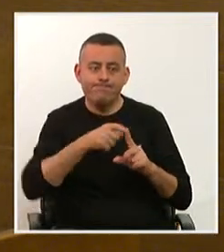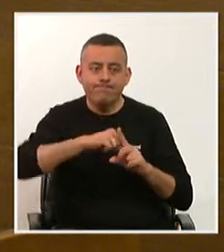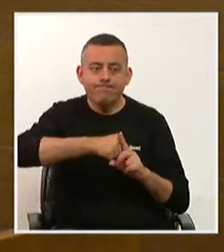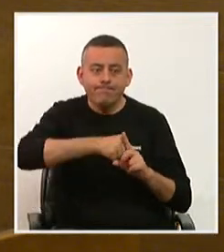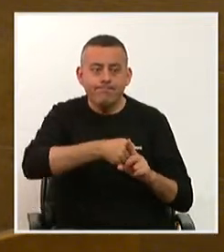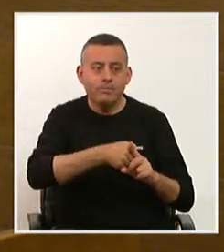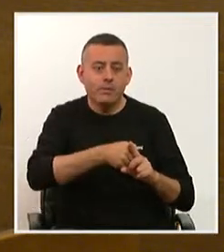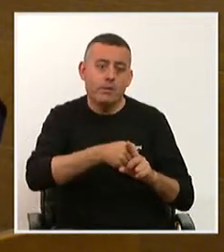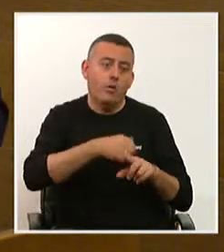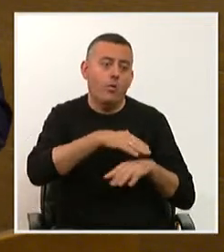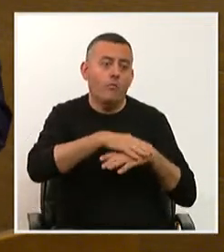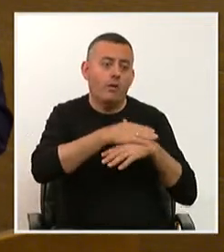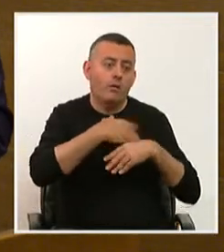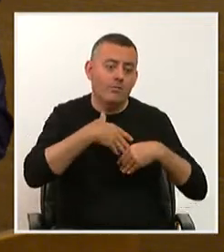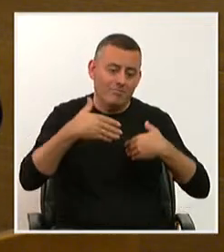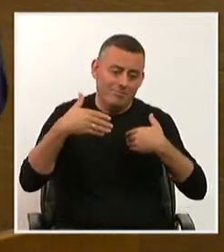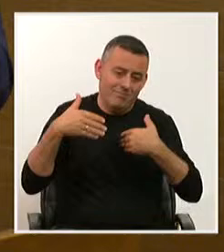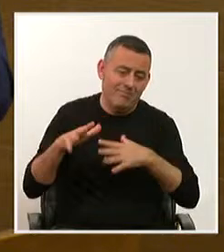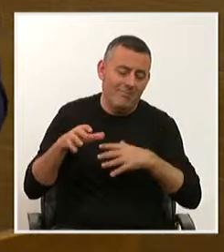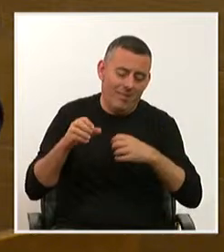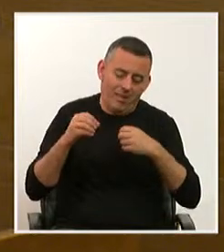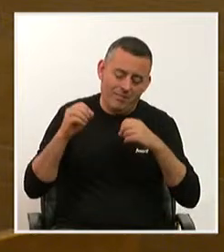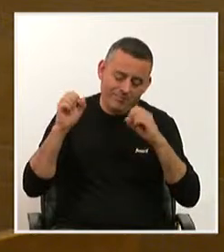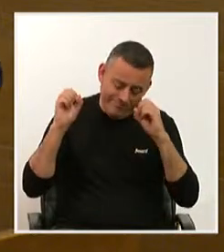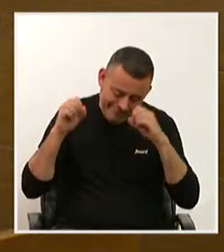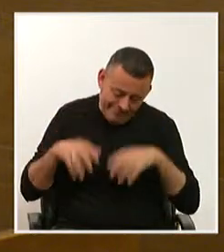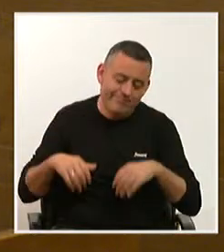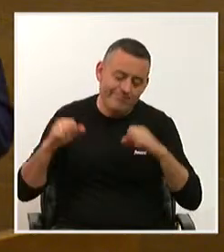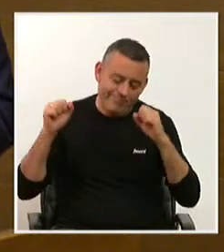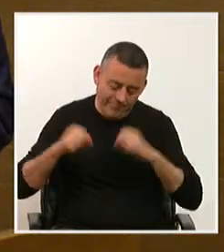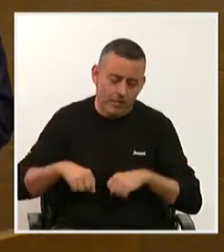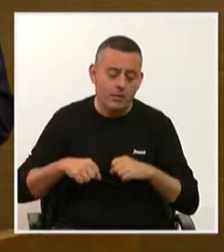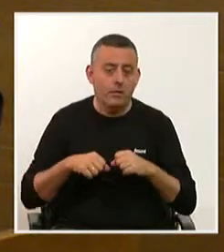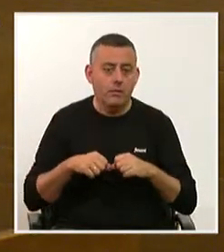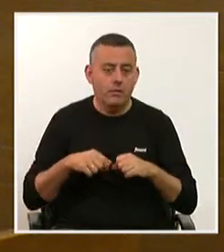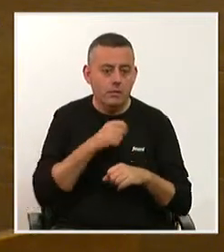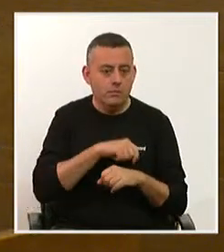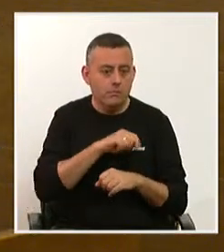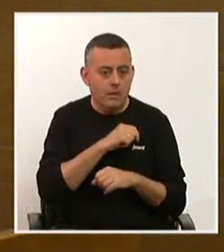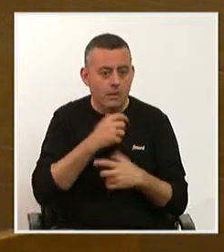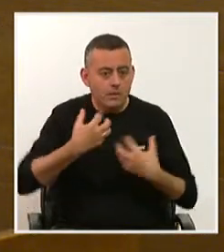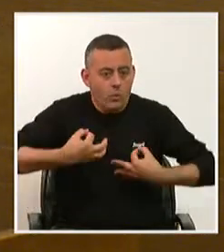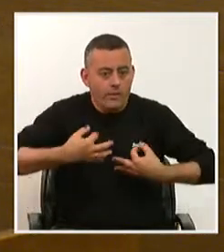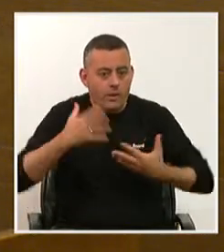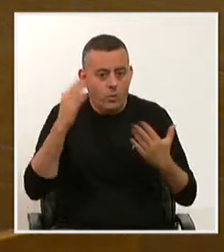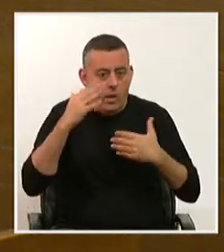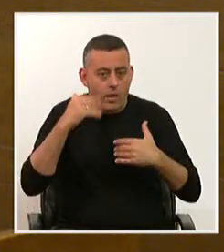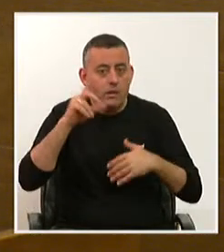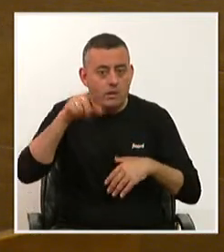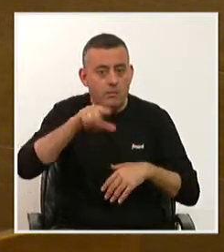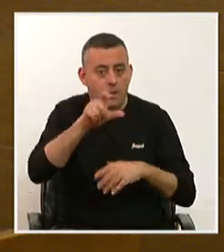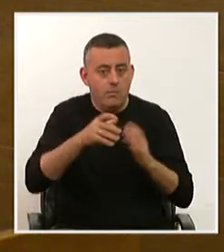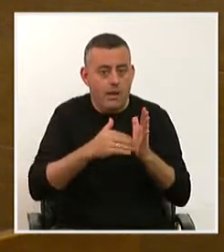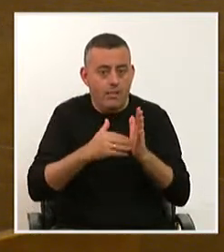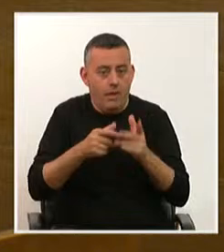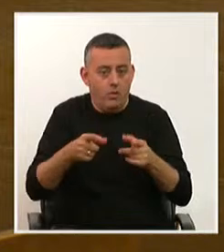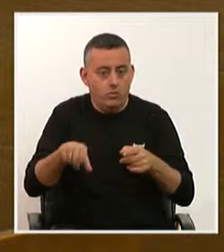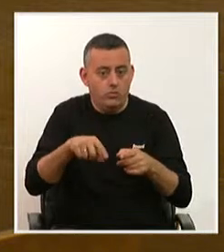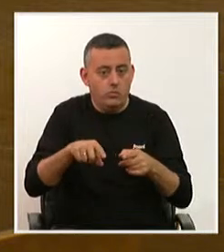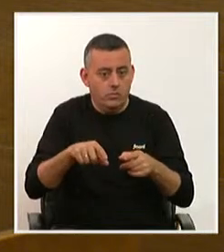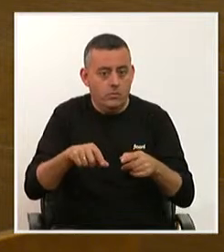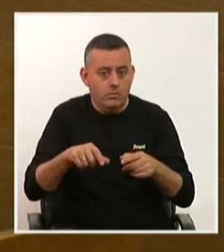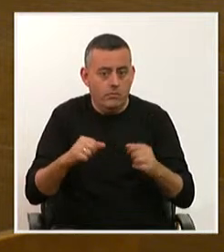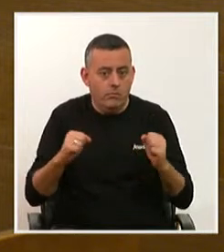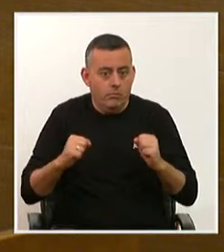hay nada hay inseguridad para España y también para los propios valencianos es de